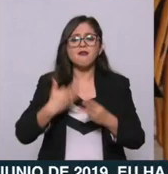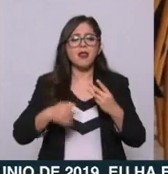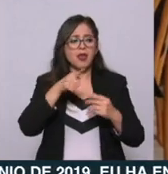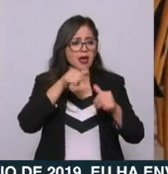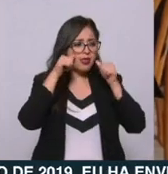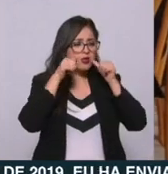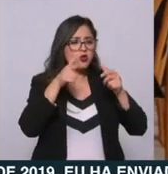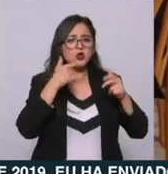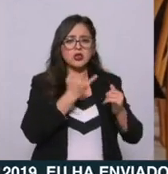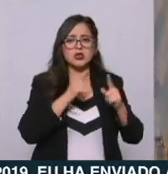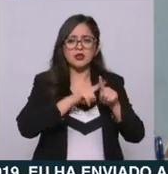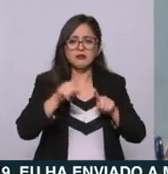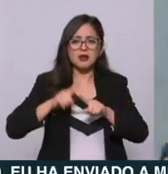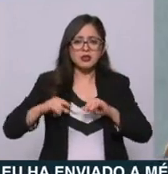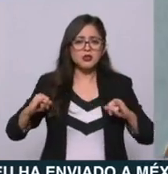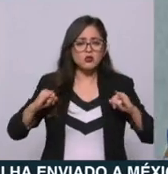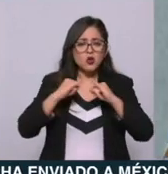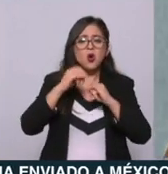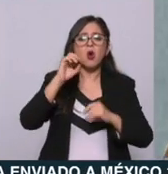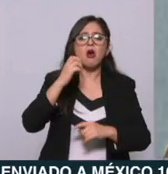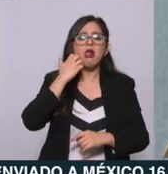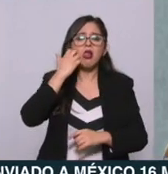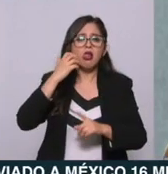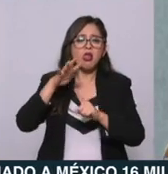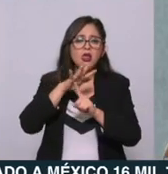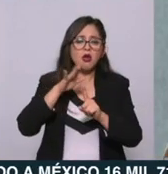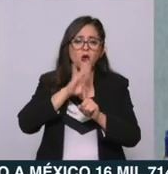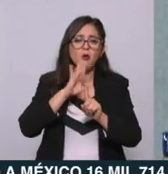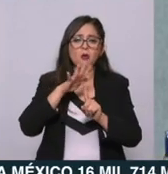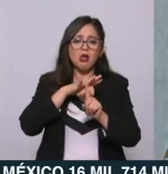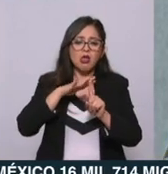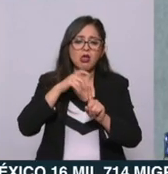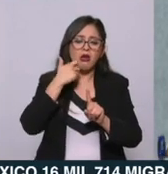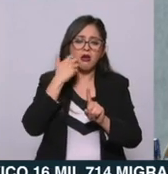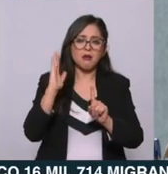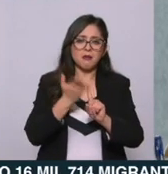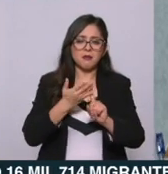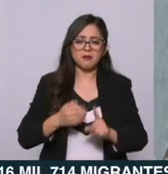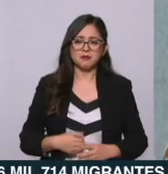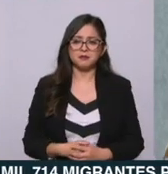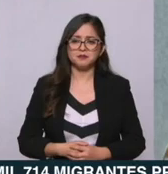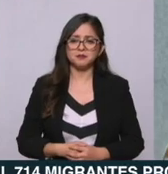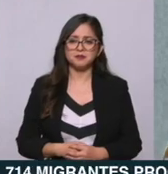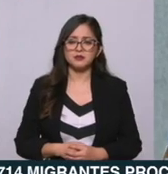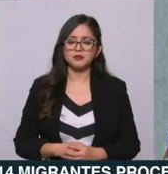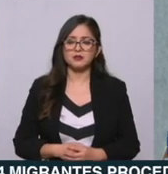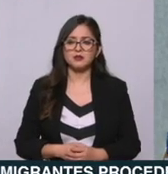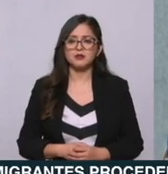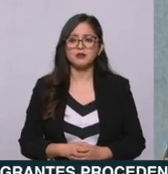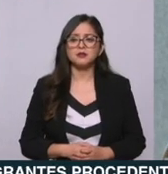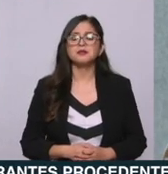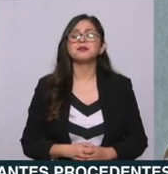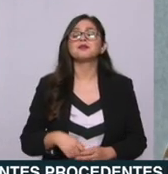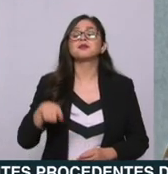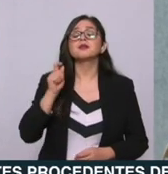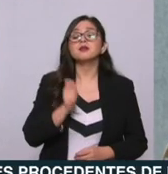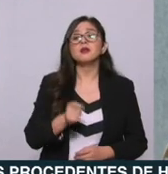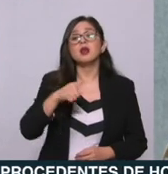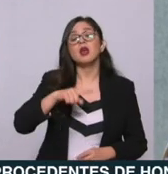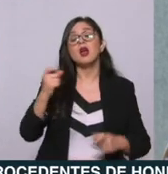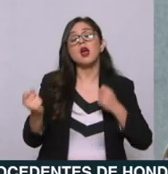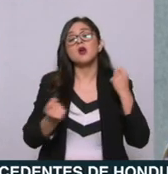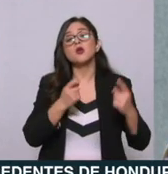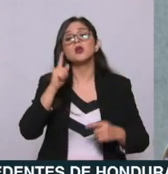o intención de manipular. Nuestra hipótesis es que existen entidades federativas que pueden estar reclasificando algunos homicidios dolosos